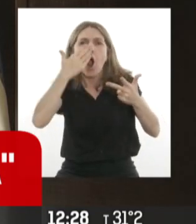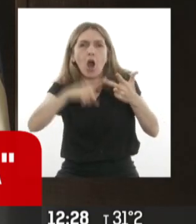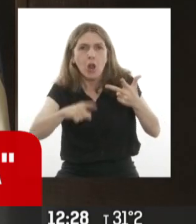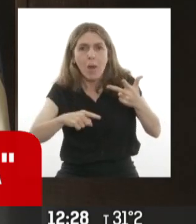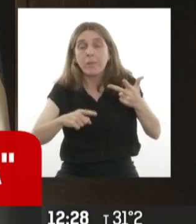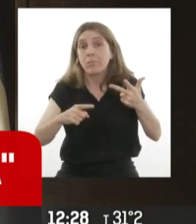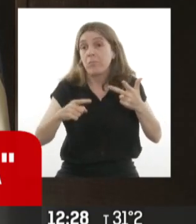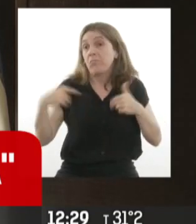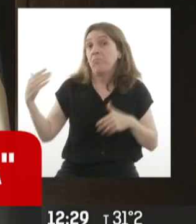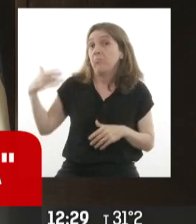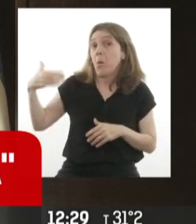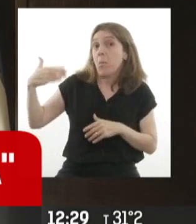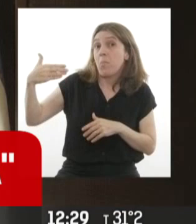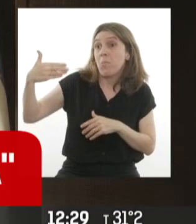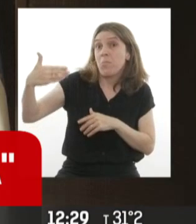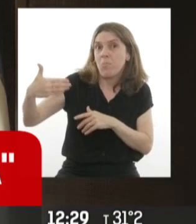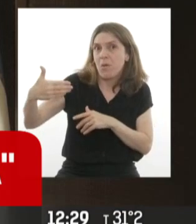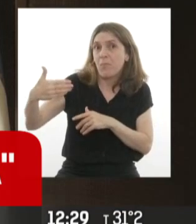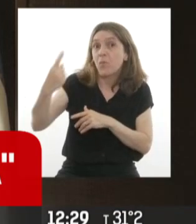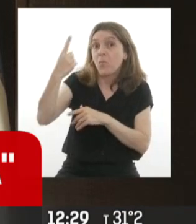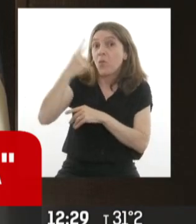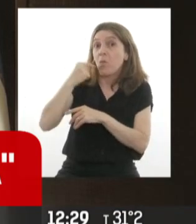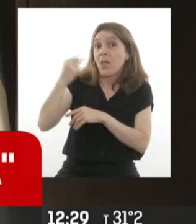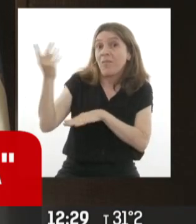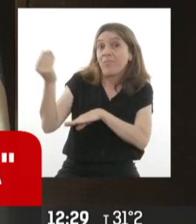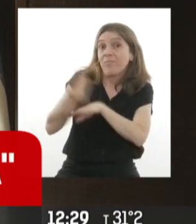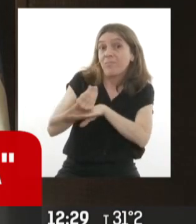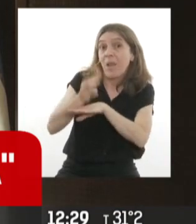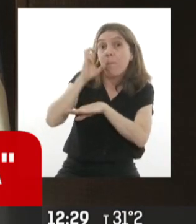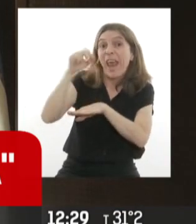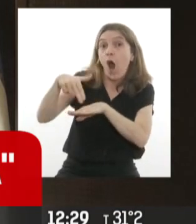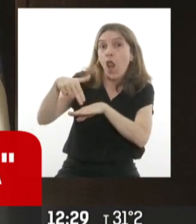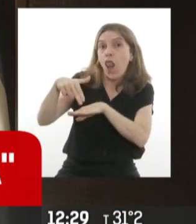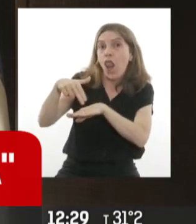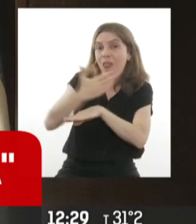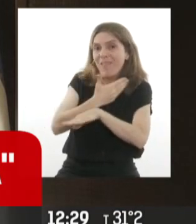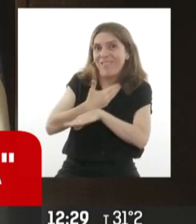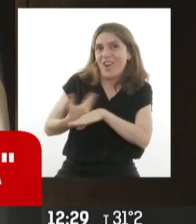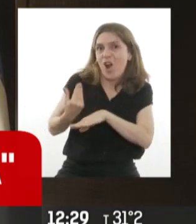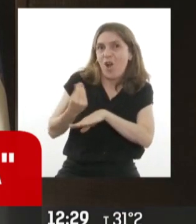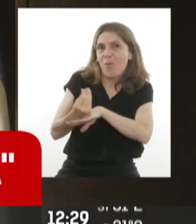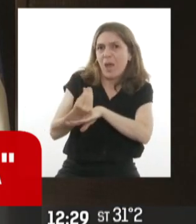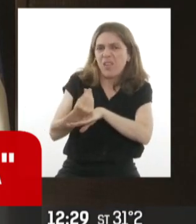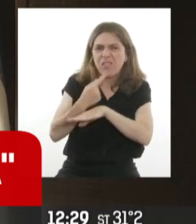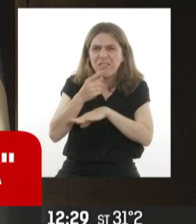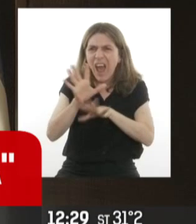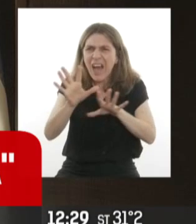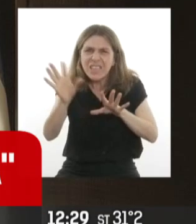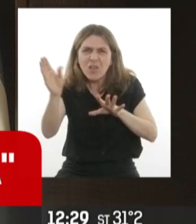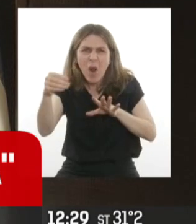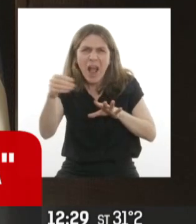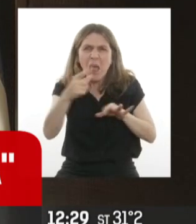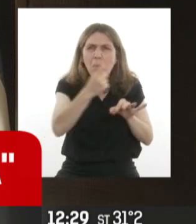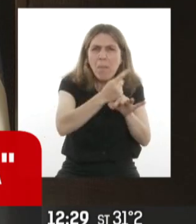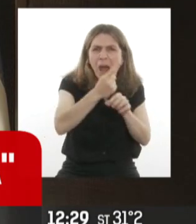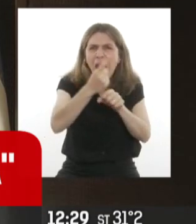Y un día llegó Perón al gobierno y dijo que con eso no alcanzaba, que había